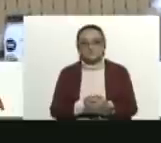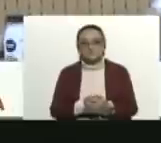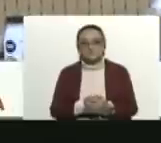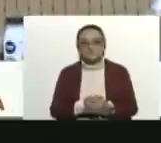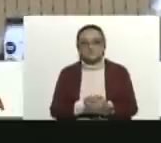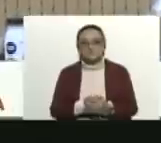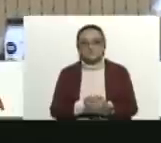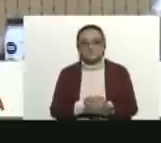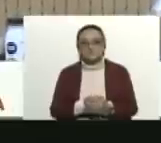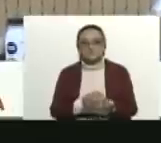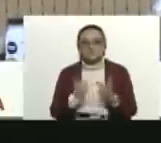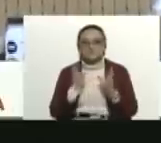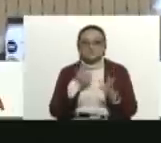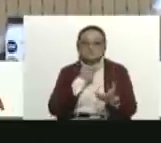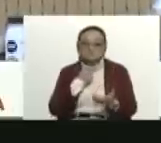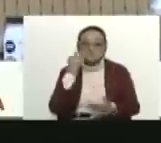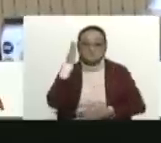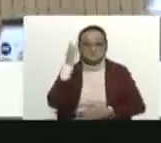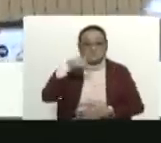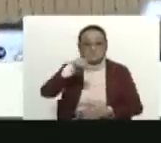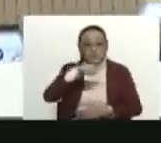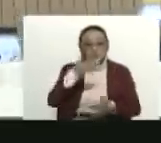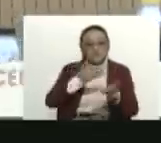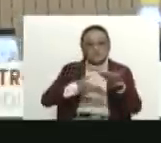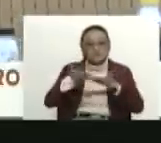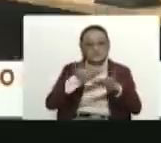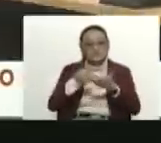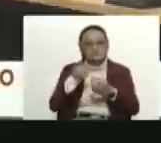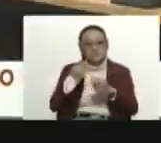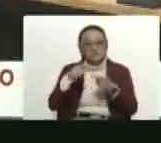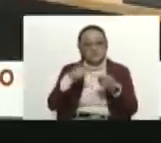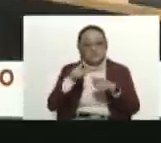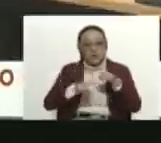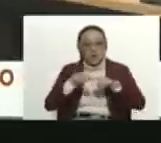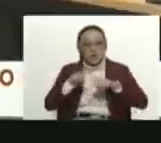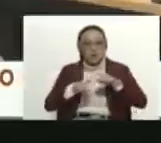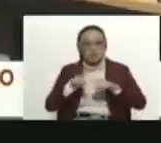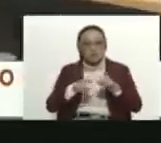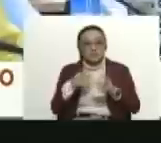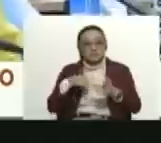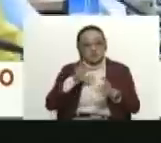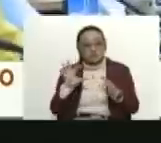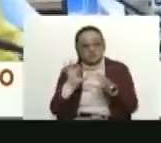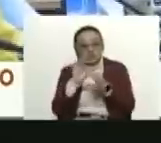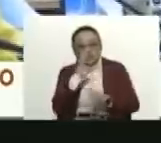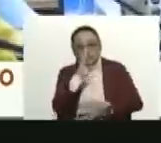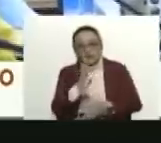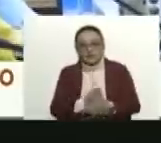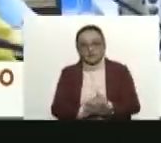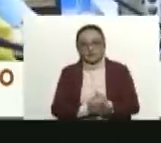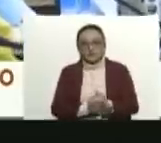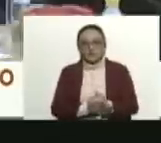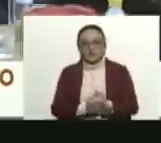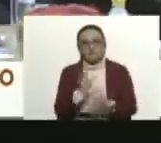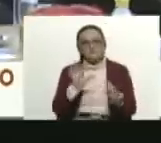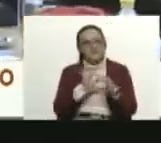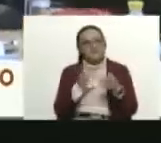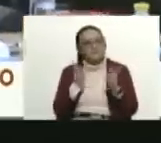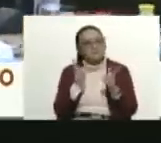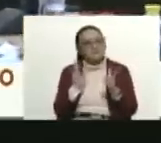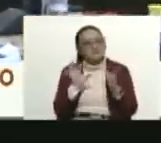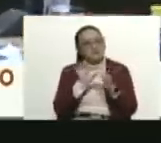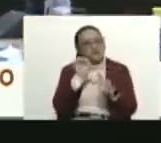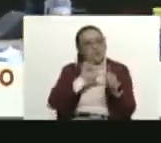have. Nos gustaría saber si también ustedes comercializan productos para tener las conexiones directas. Estas alianzas permitirán establecer